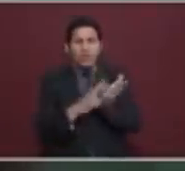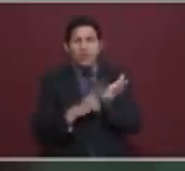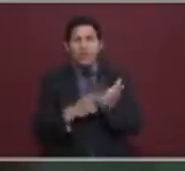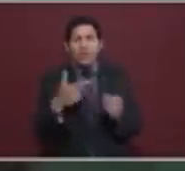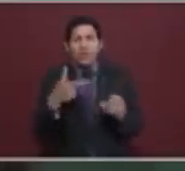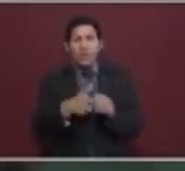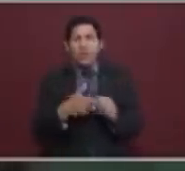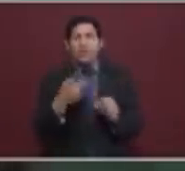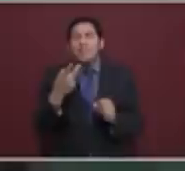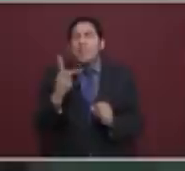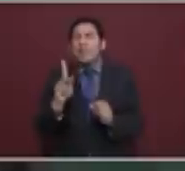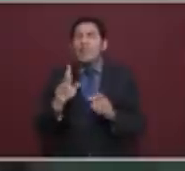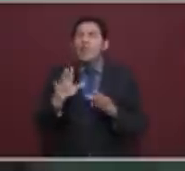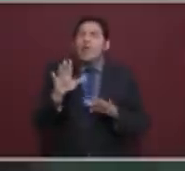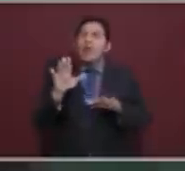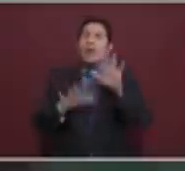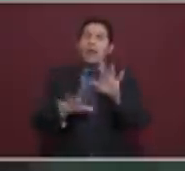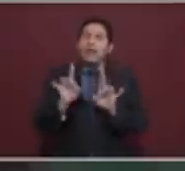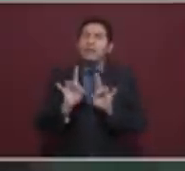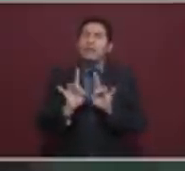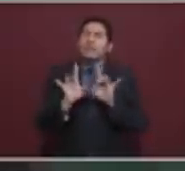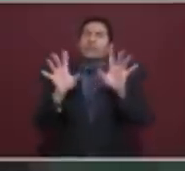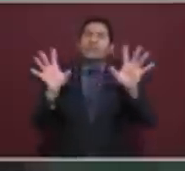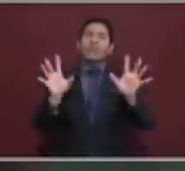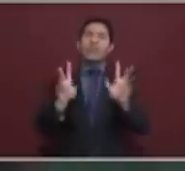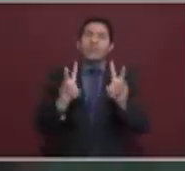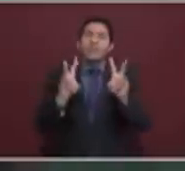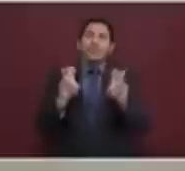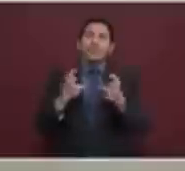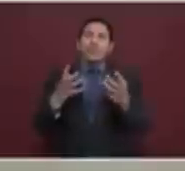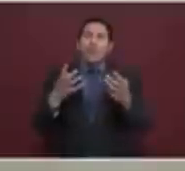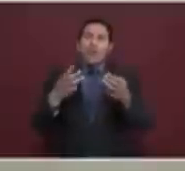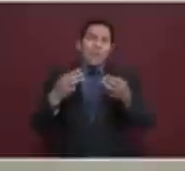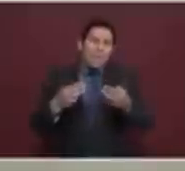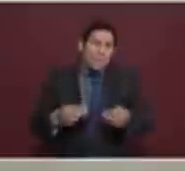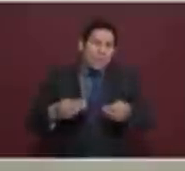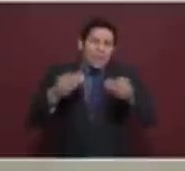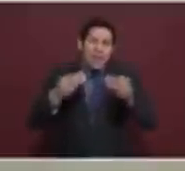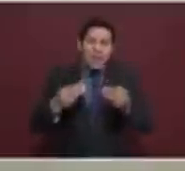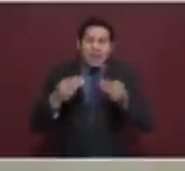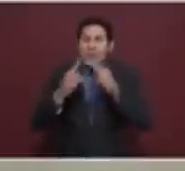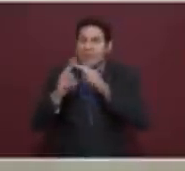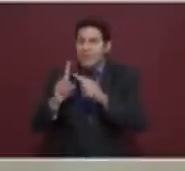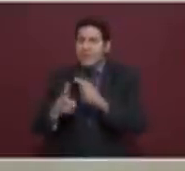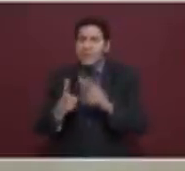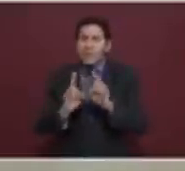que se está aplicando puede estar transitoriamente